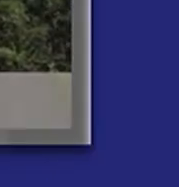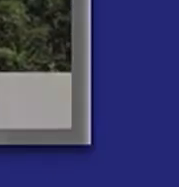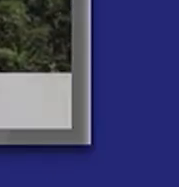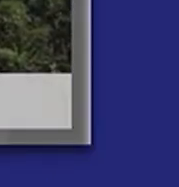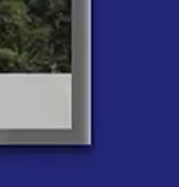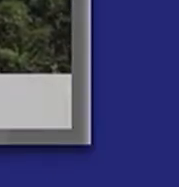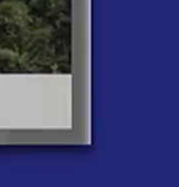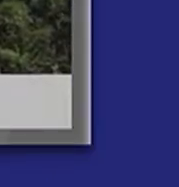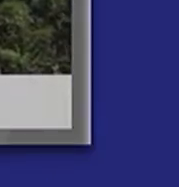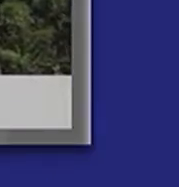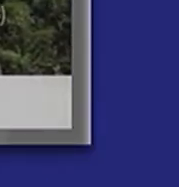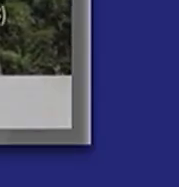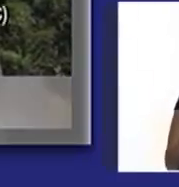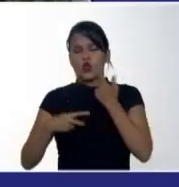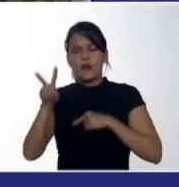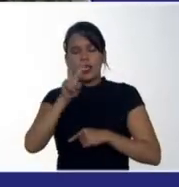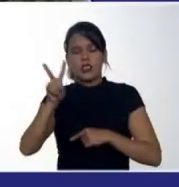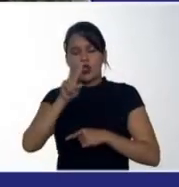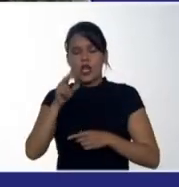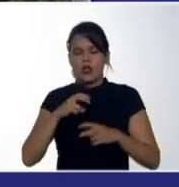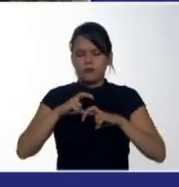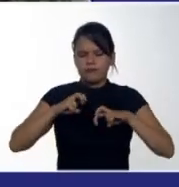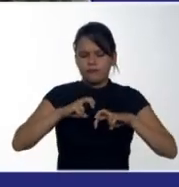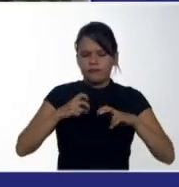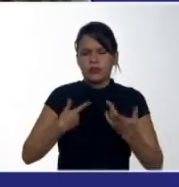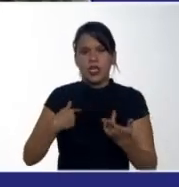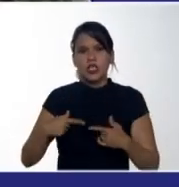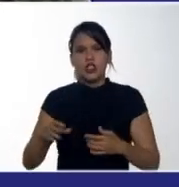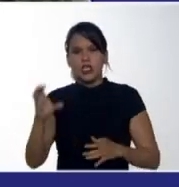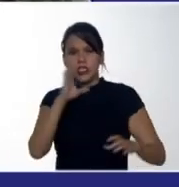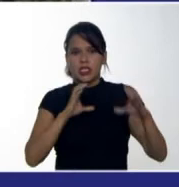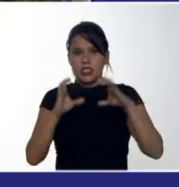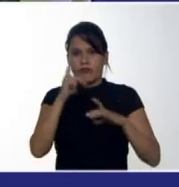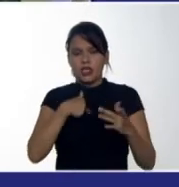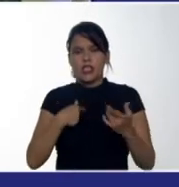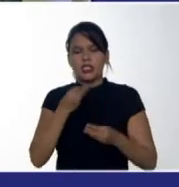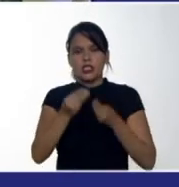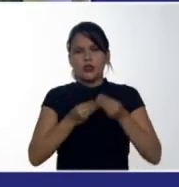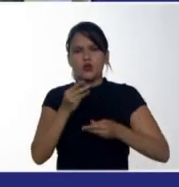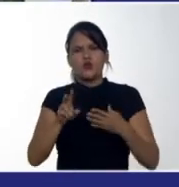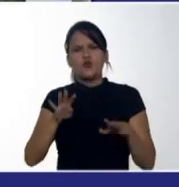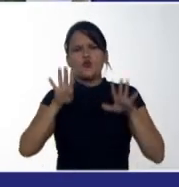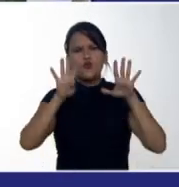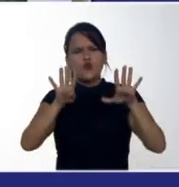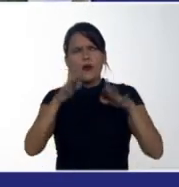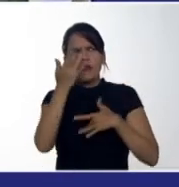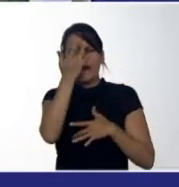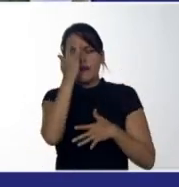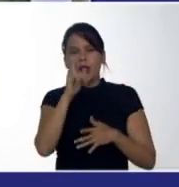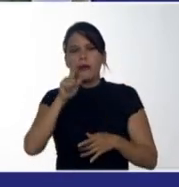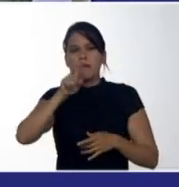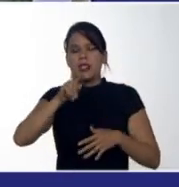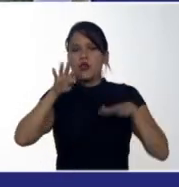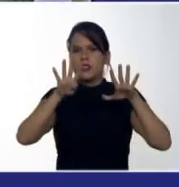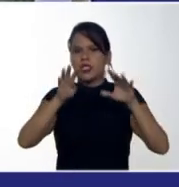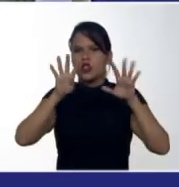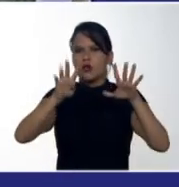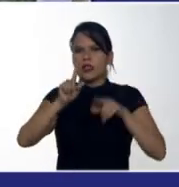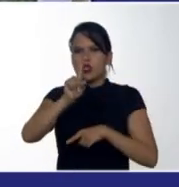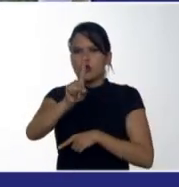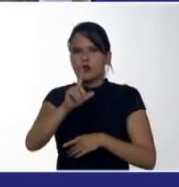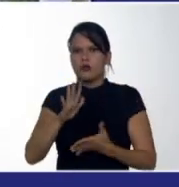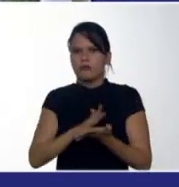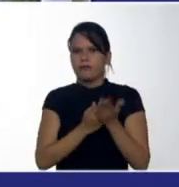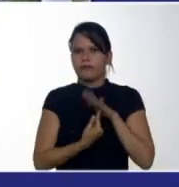El Instituto Venezolano de Investigaciones Científicas se fundó el 9 de febrero de 1959, luego de la supresión